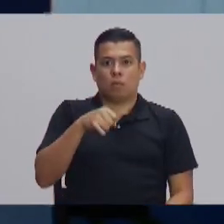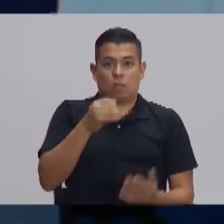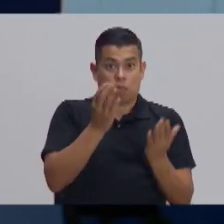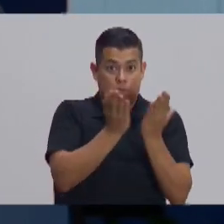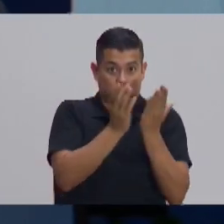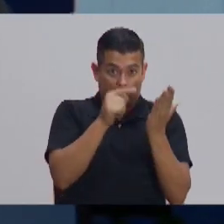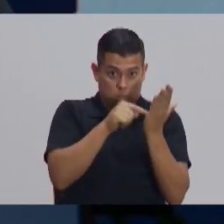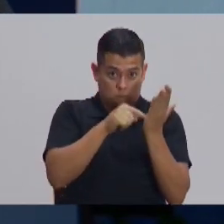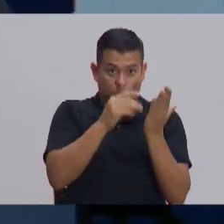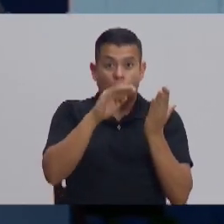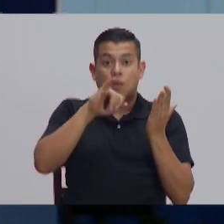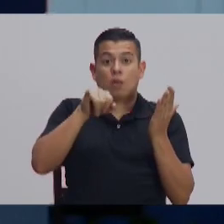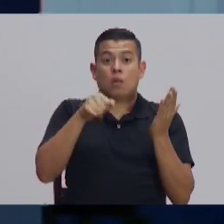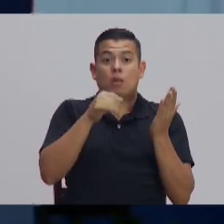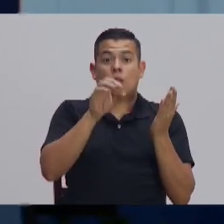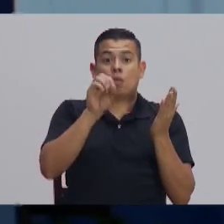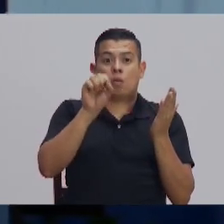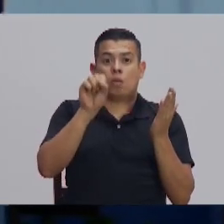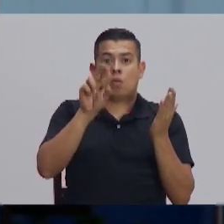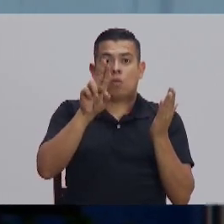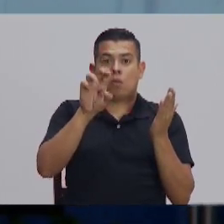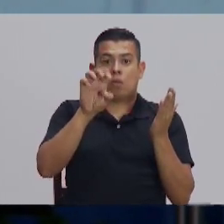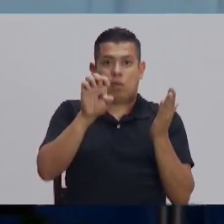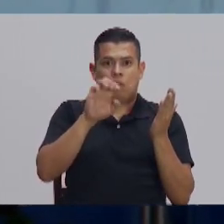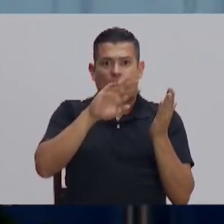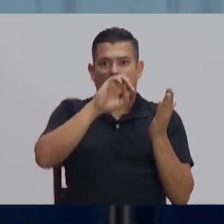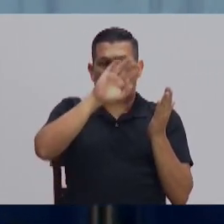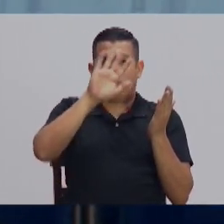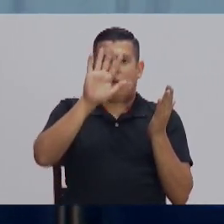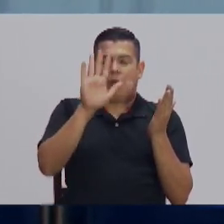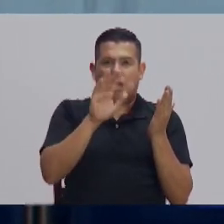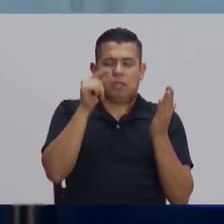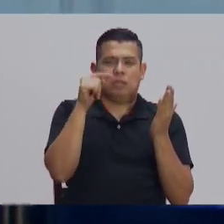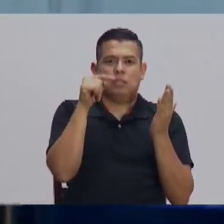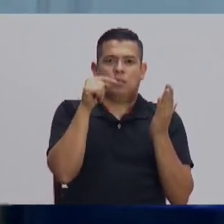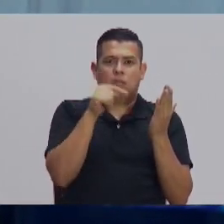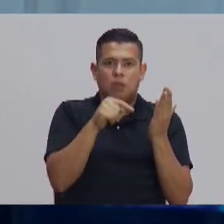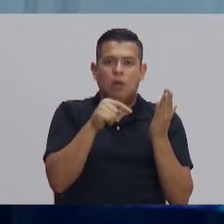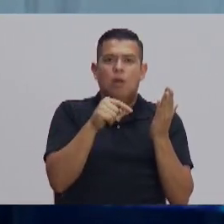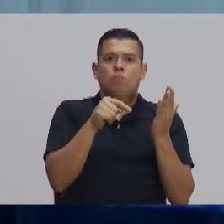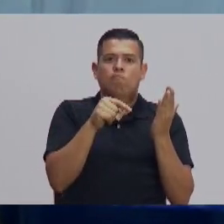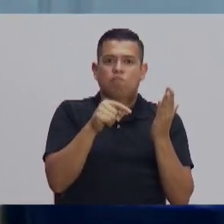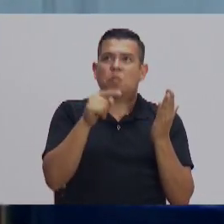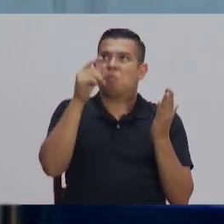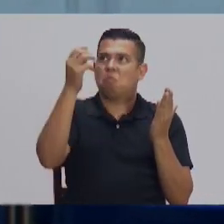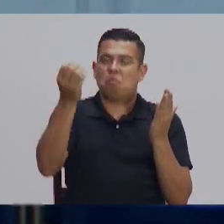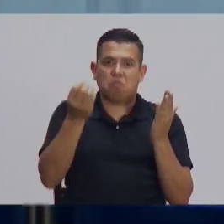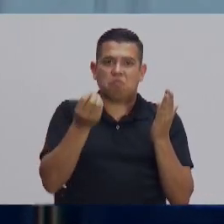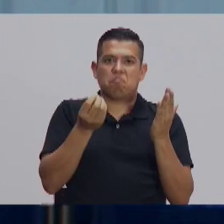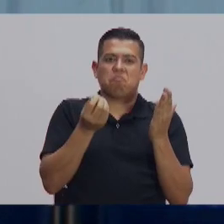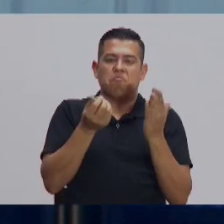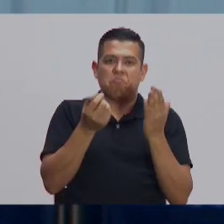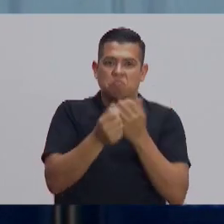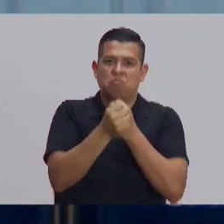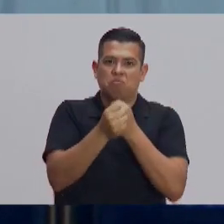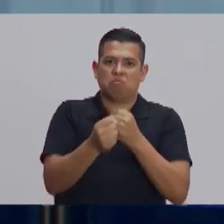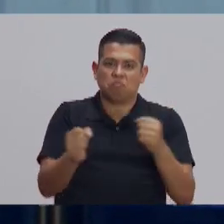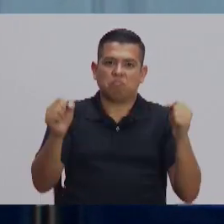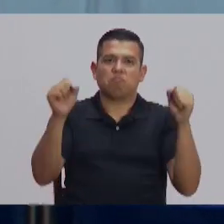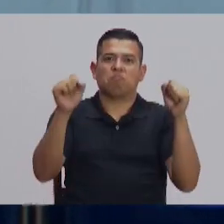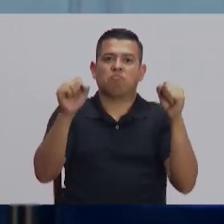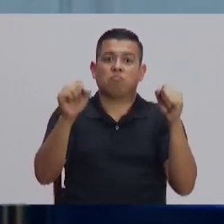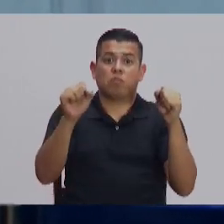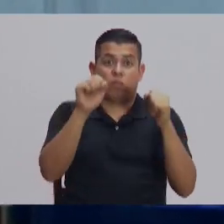no lo relata tan claramente y lo bello es que dios nos da la salida todo